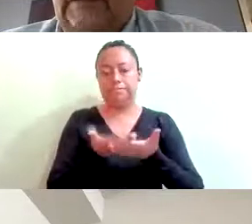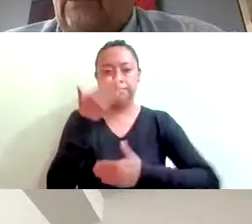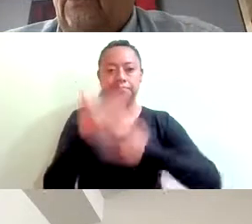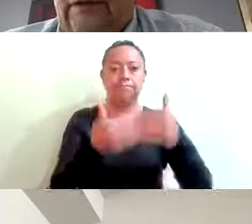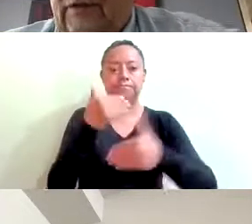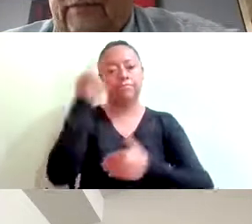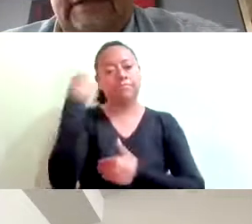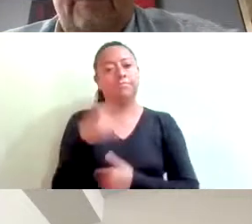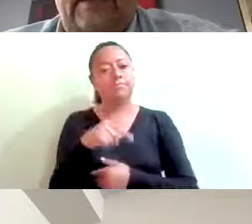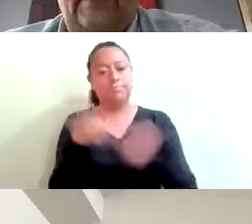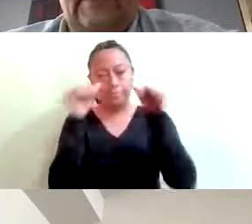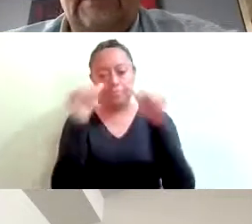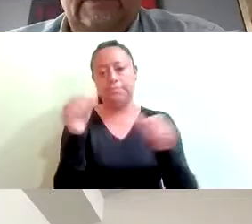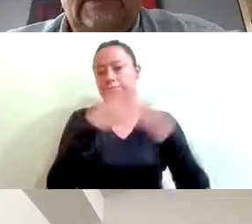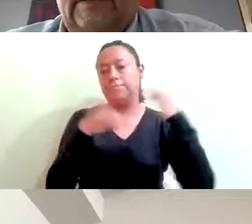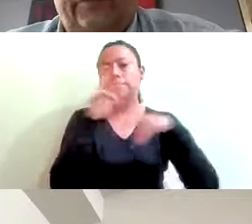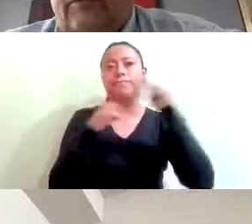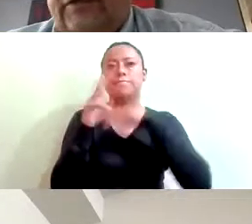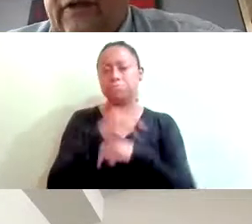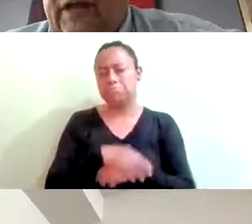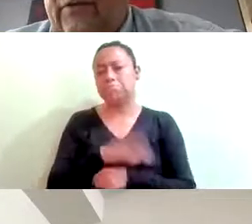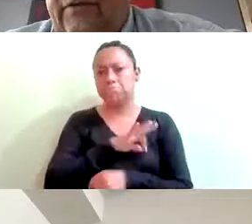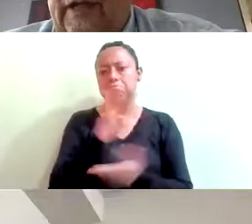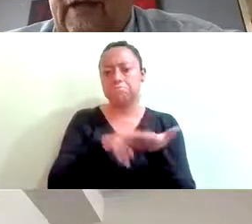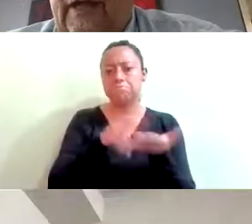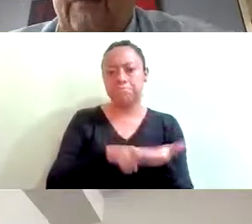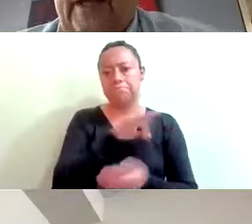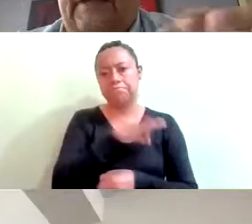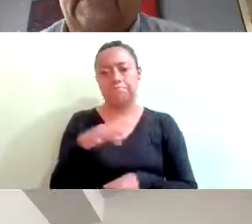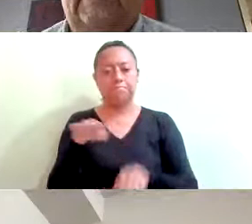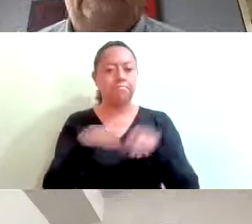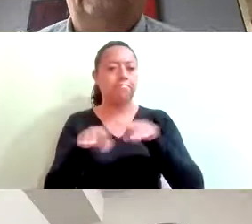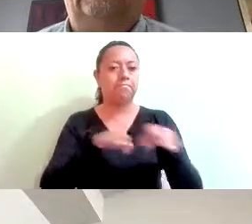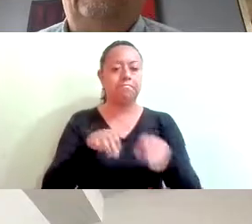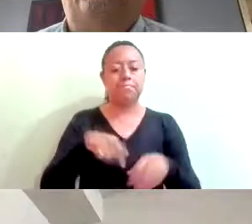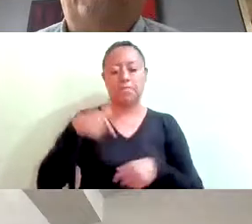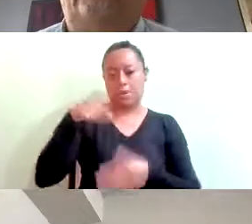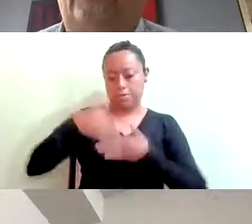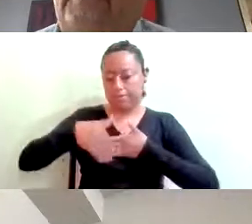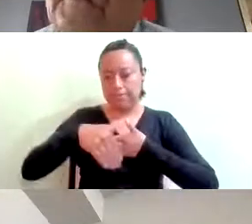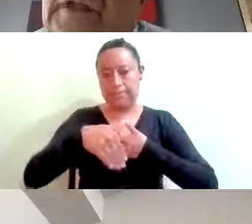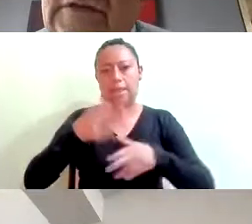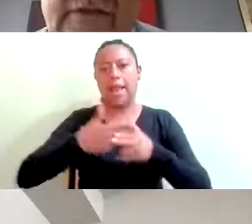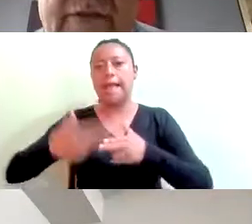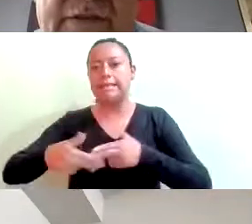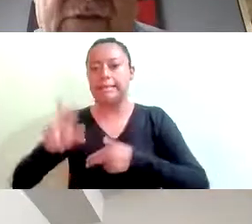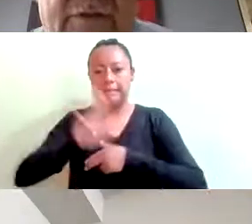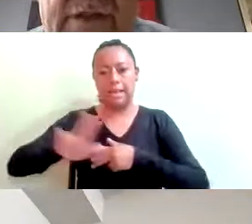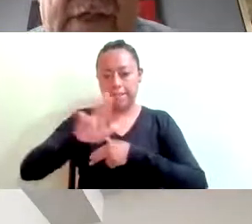las inquietudes que me parecen válidas, que pudiéramos trabajarlo de aquí al martes que entraría al Pleno. Si